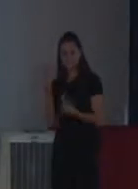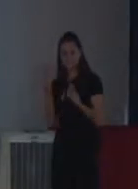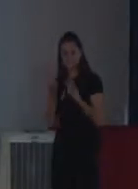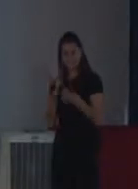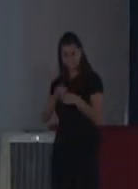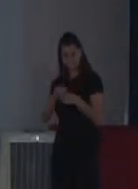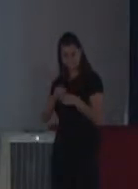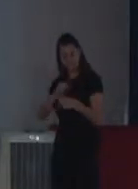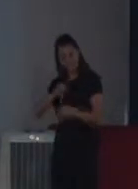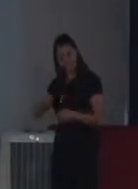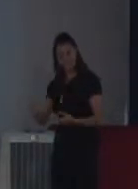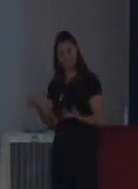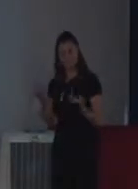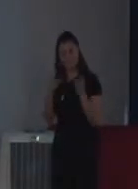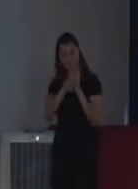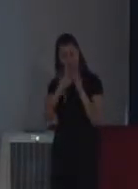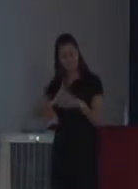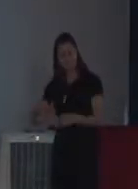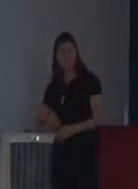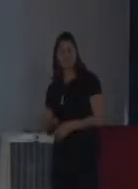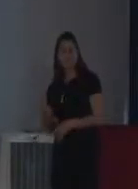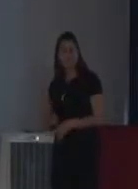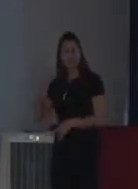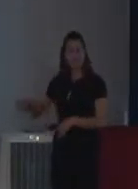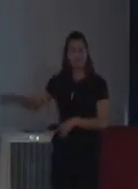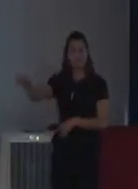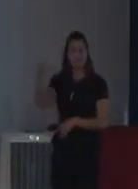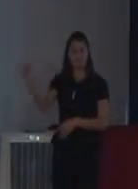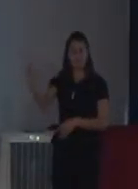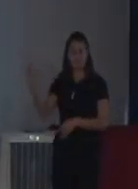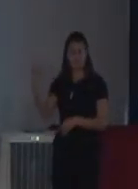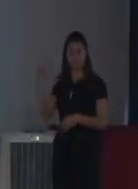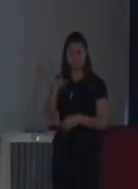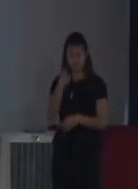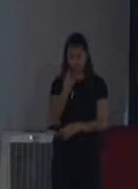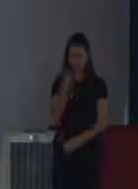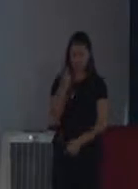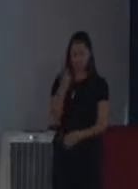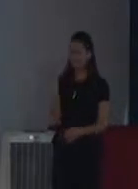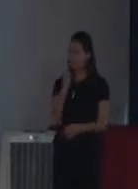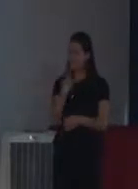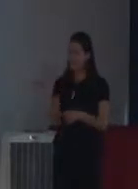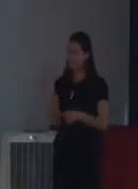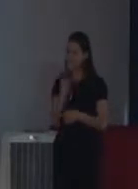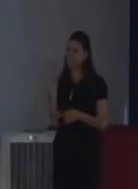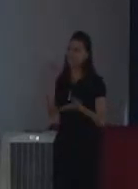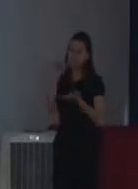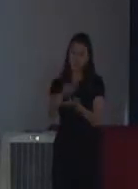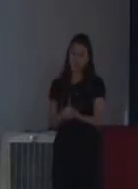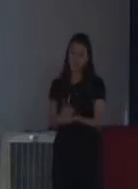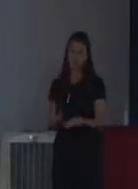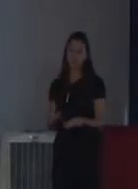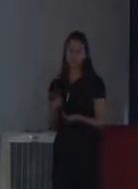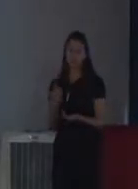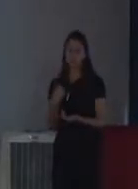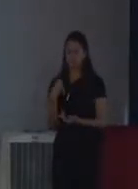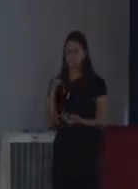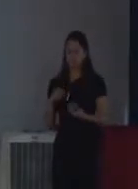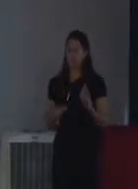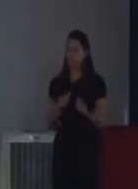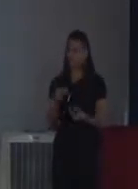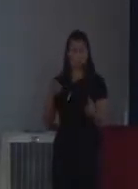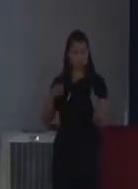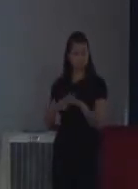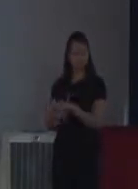de ejercicio de derecho, de aplicación de la ley, etcétera, etcétera. Pero no es la persona, y por lo tanto, digamos que él lo que tiene que hacer es ir